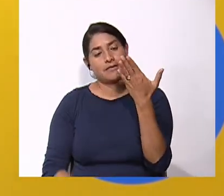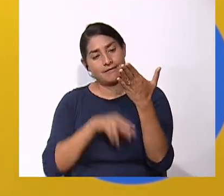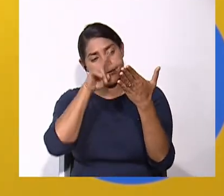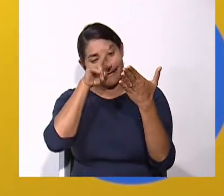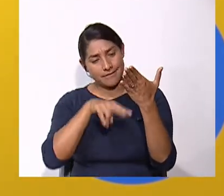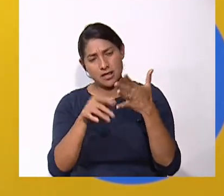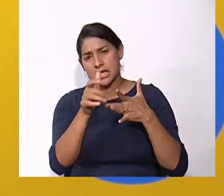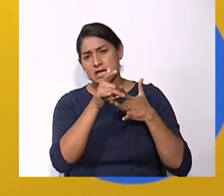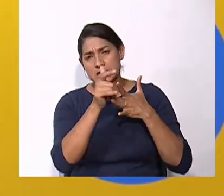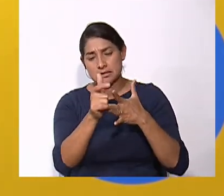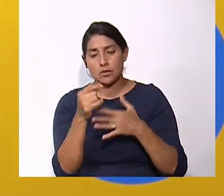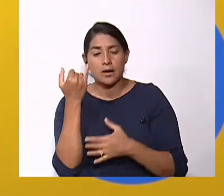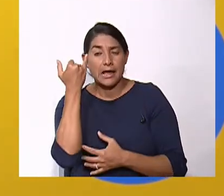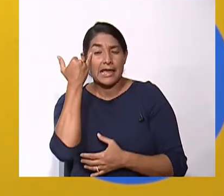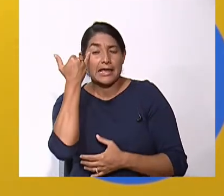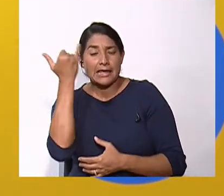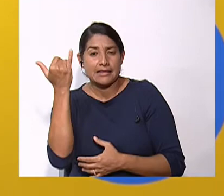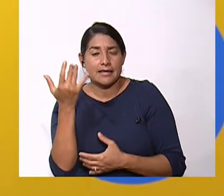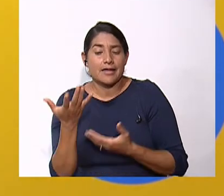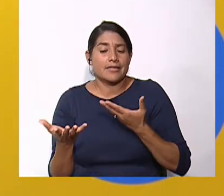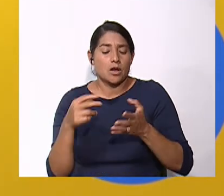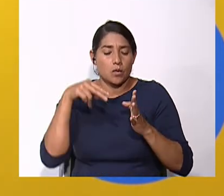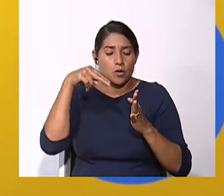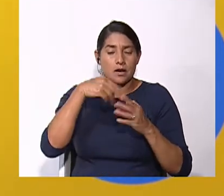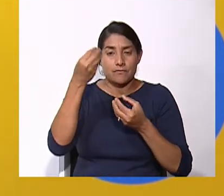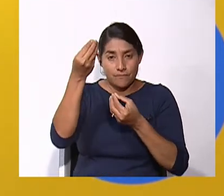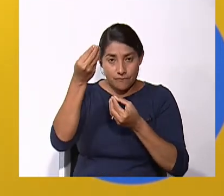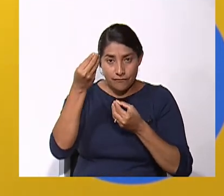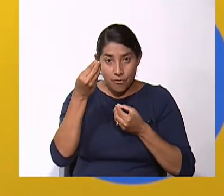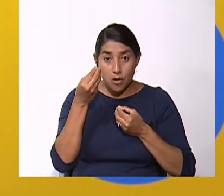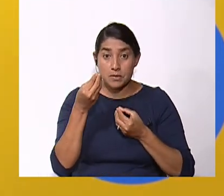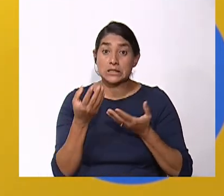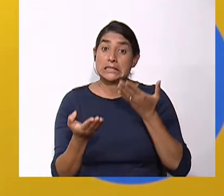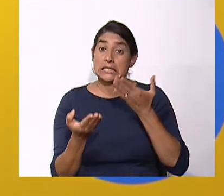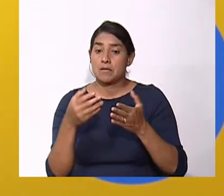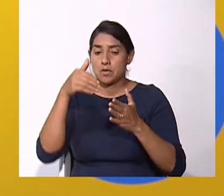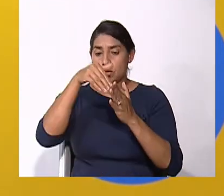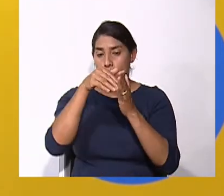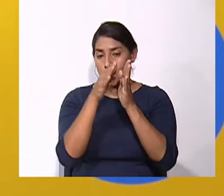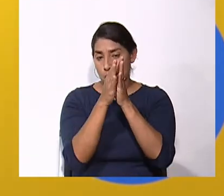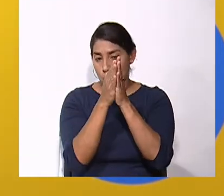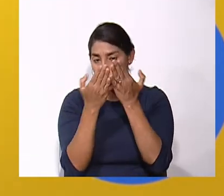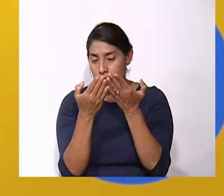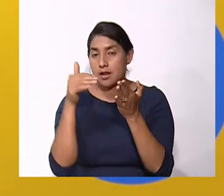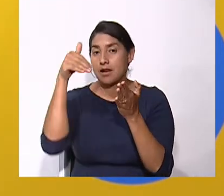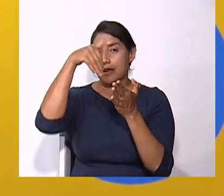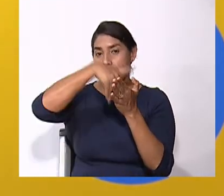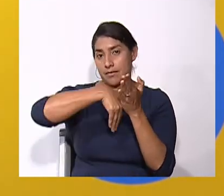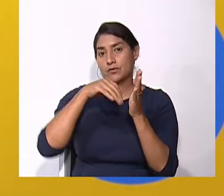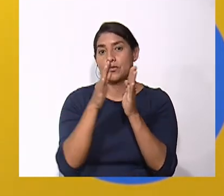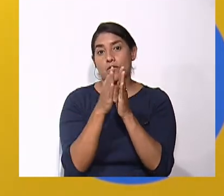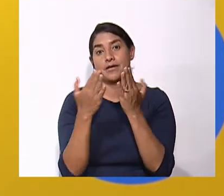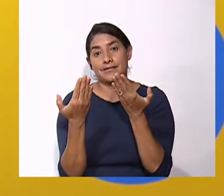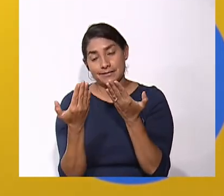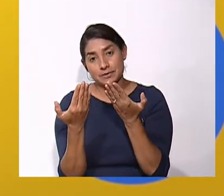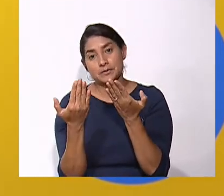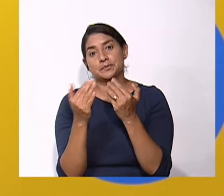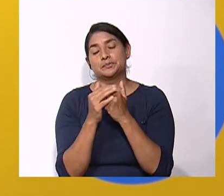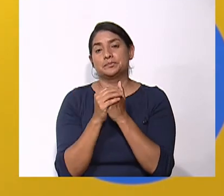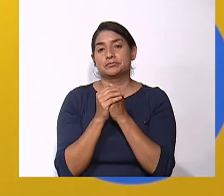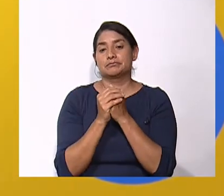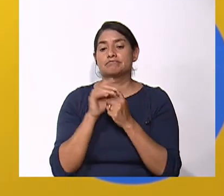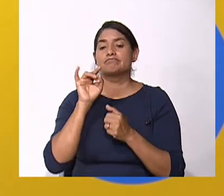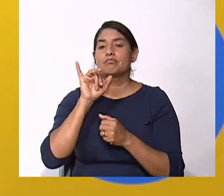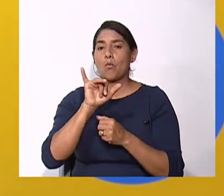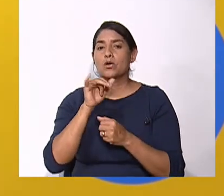lo que posiblemente o de la información que posiblemente vamos a encontrar dentro del libro. Por